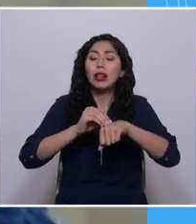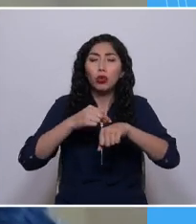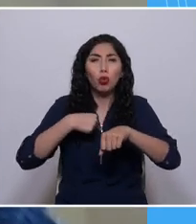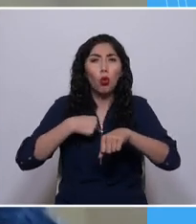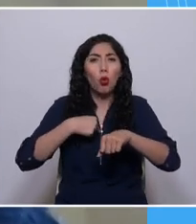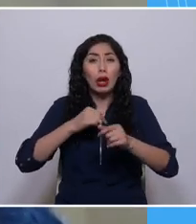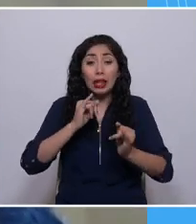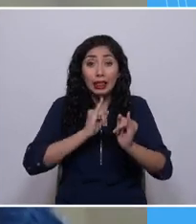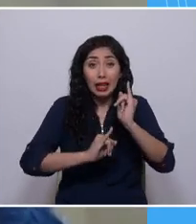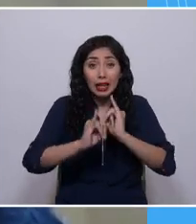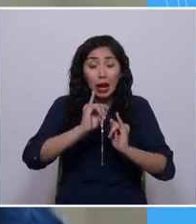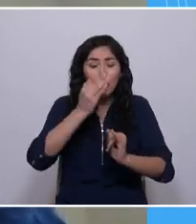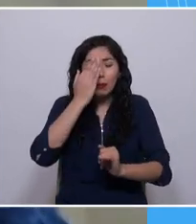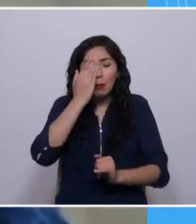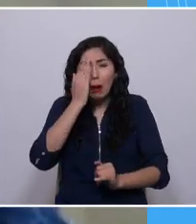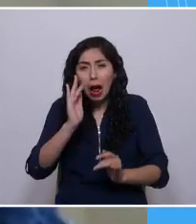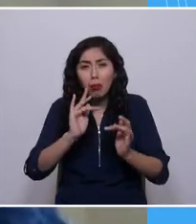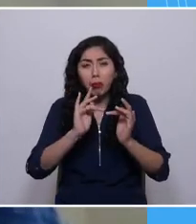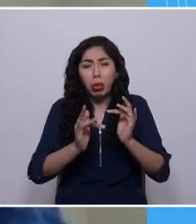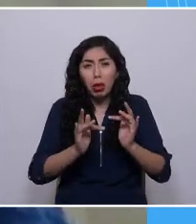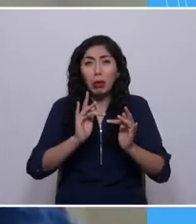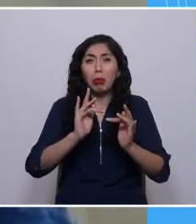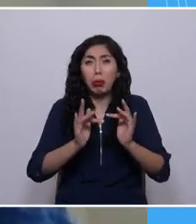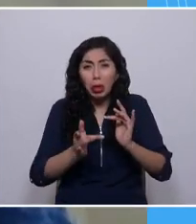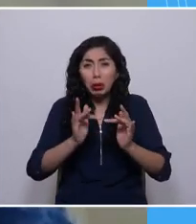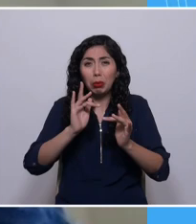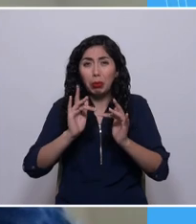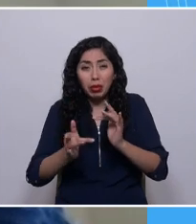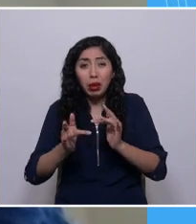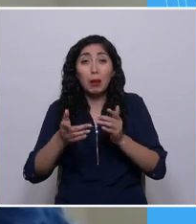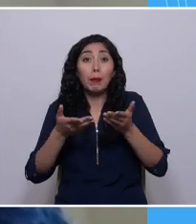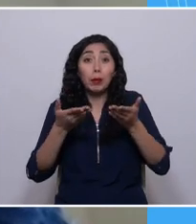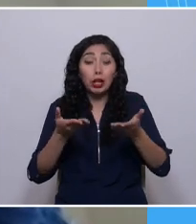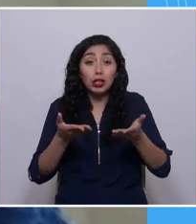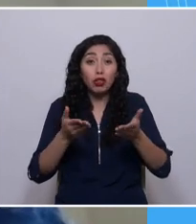internet y he estado con conexión intermitente. Esa ha sido la razón por la cual